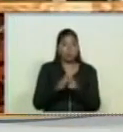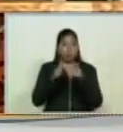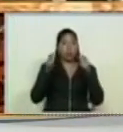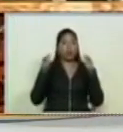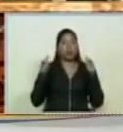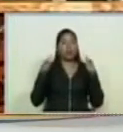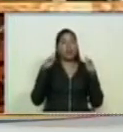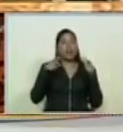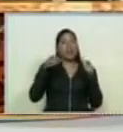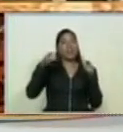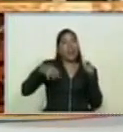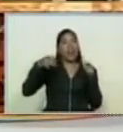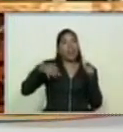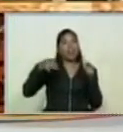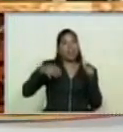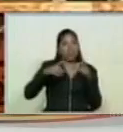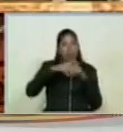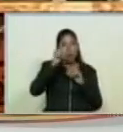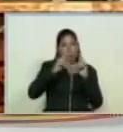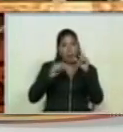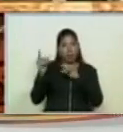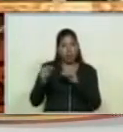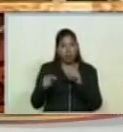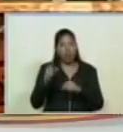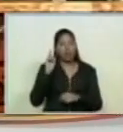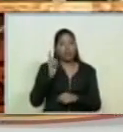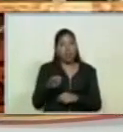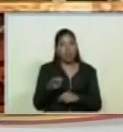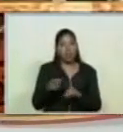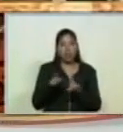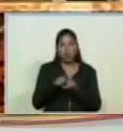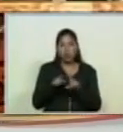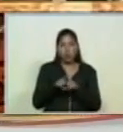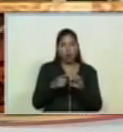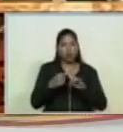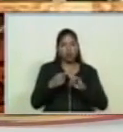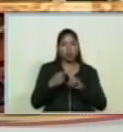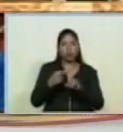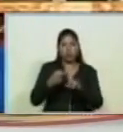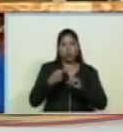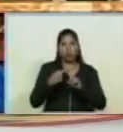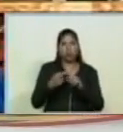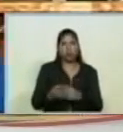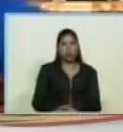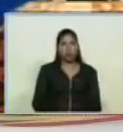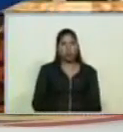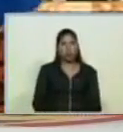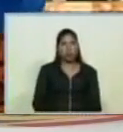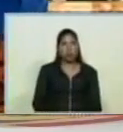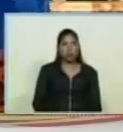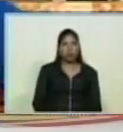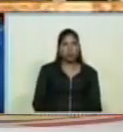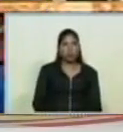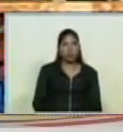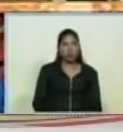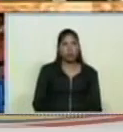del 1 de enero del 2018 y del movimiento Somos Venezuela para las grandes tareas del 2018 al